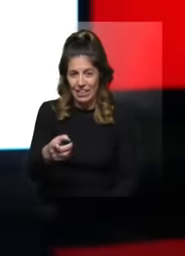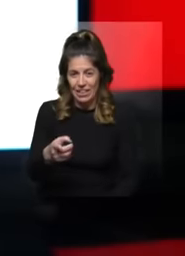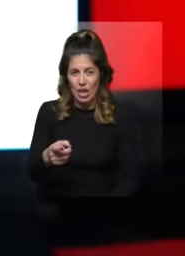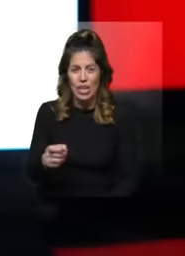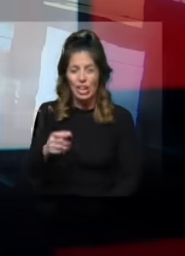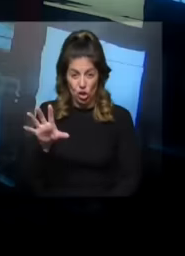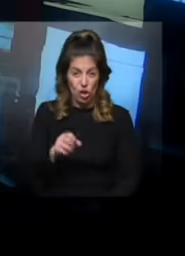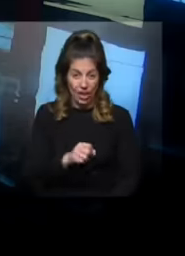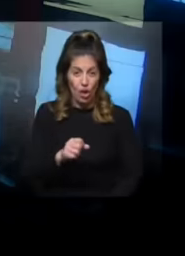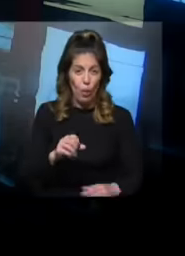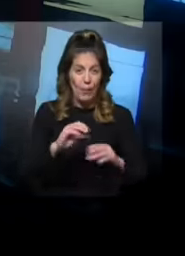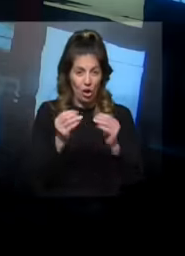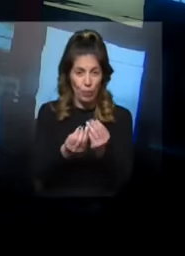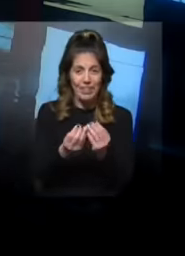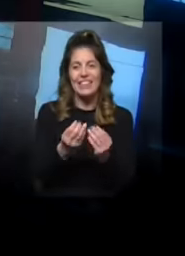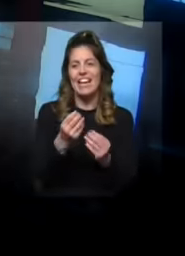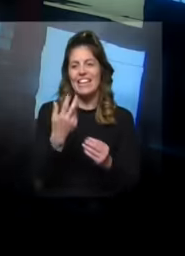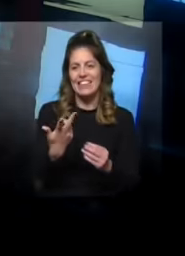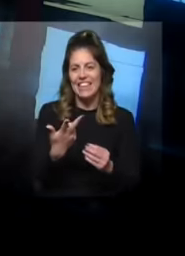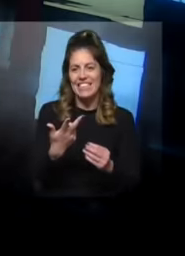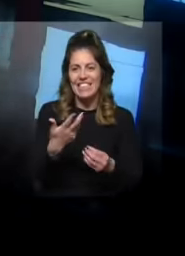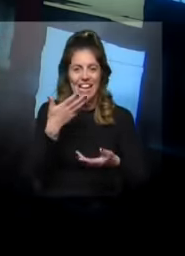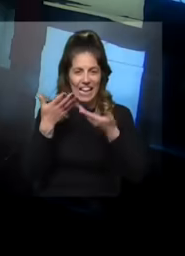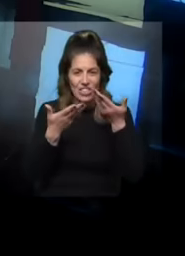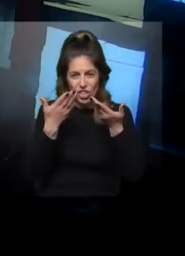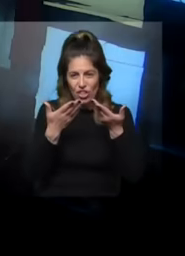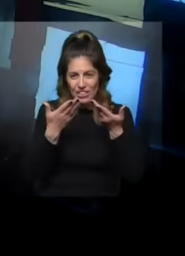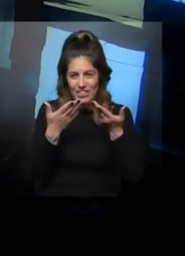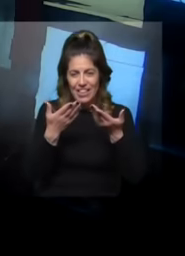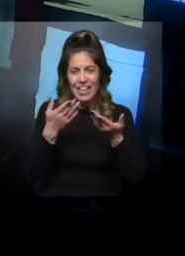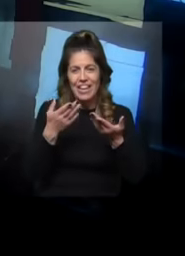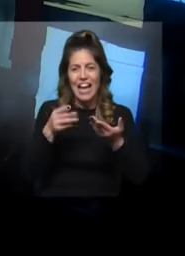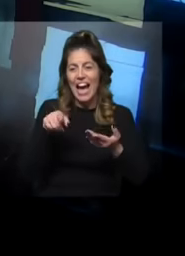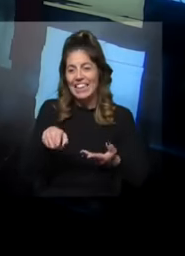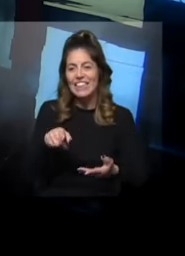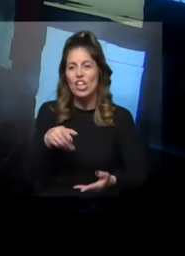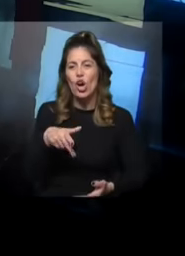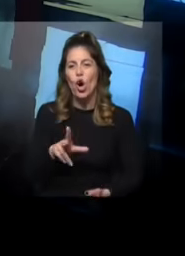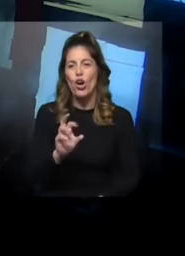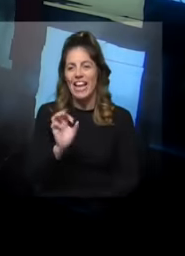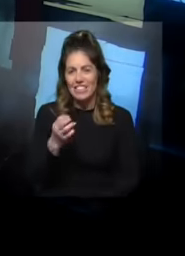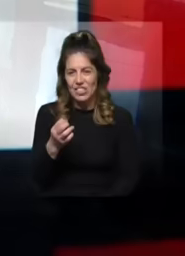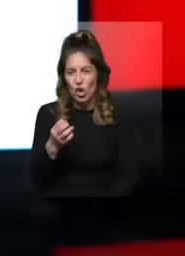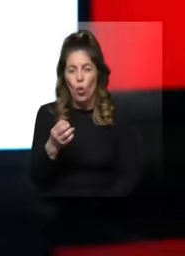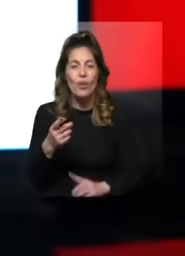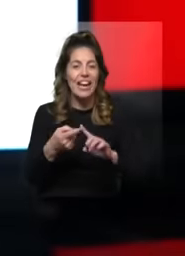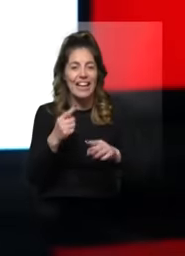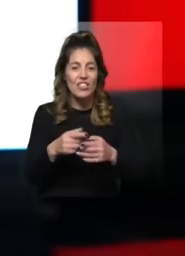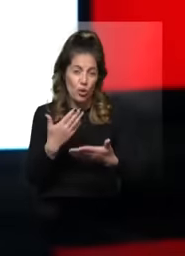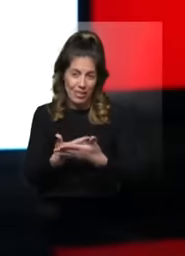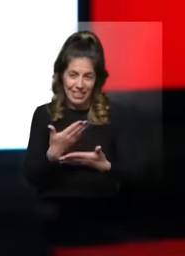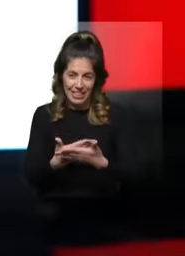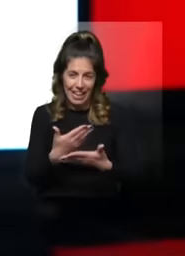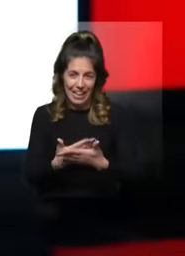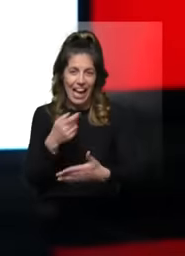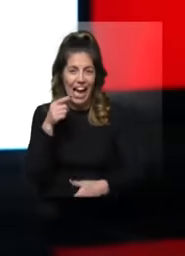temas de mi disco, que no me gustó como habían quedado orquestados, y me lo traje a Mateo, ahí Horacio tuvo una relación todavía más cercana con Mateo. Y